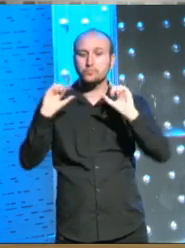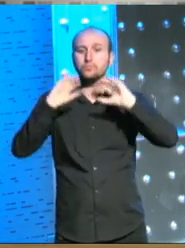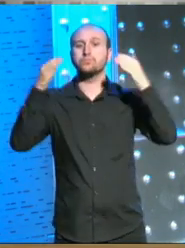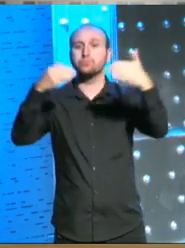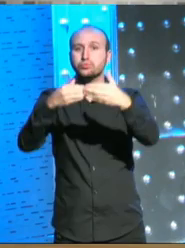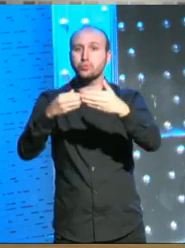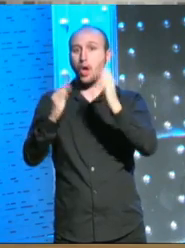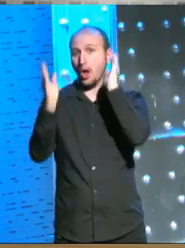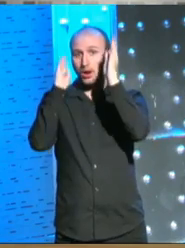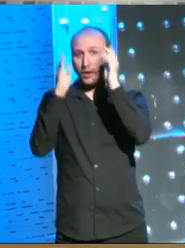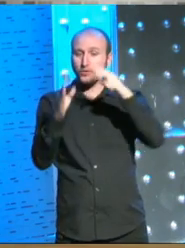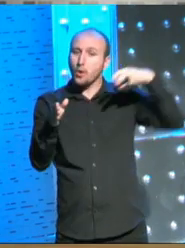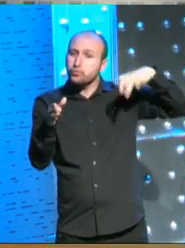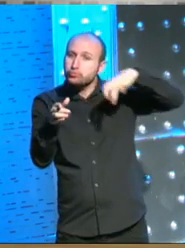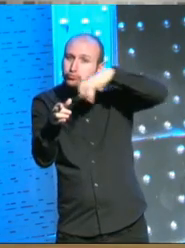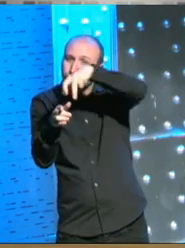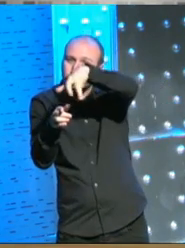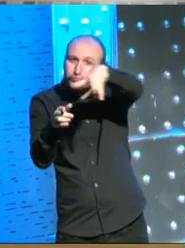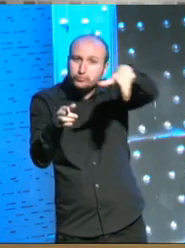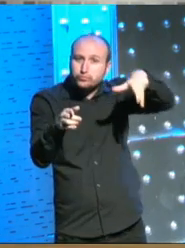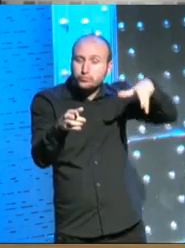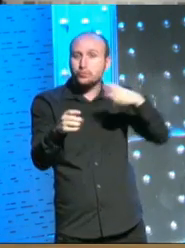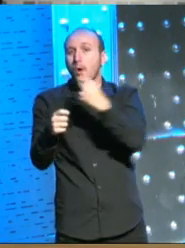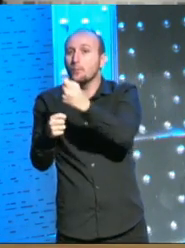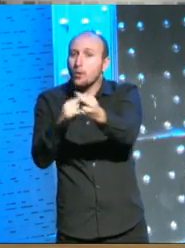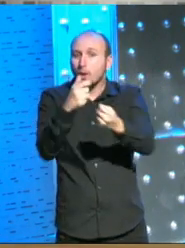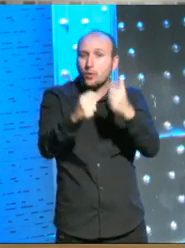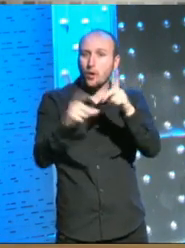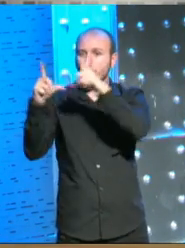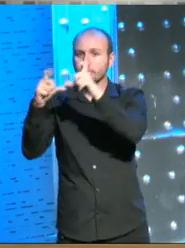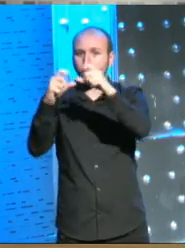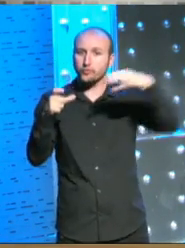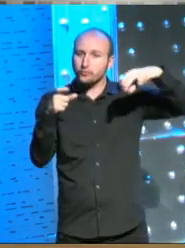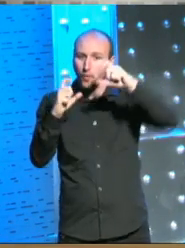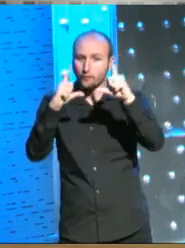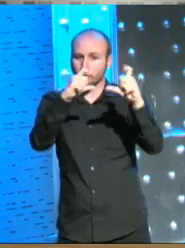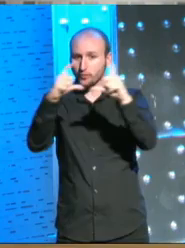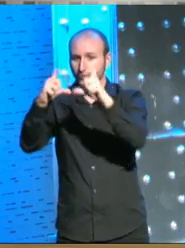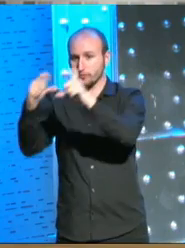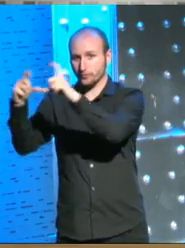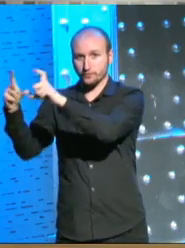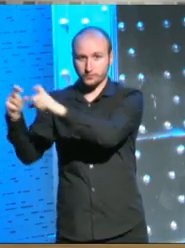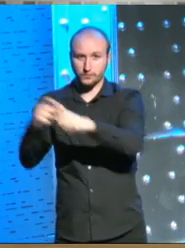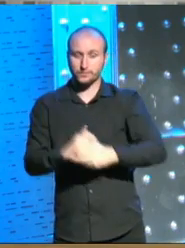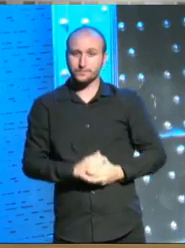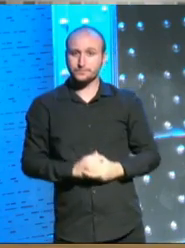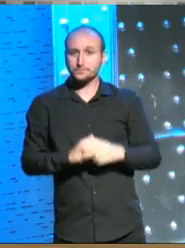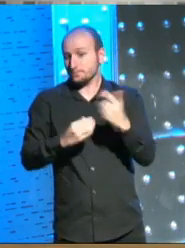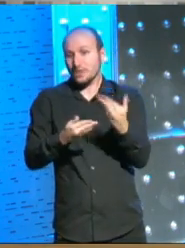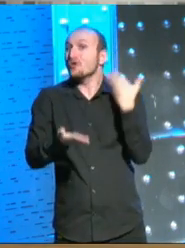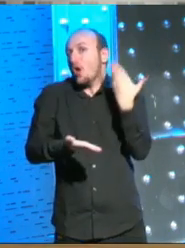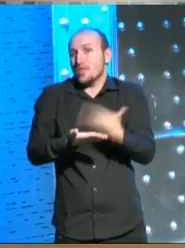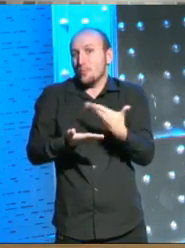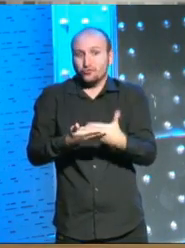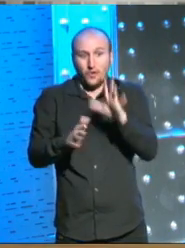cascos del caballo al correr iban rompiendo los hilos y disparando instantáneas consecutivas de su camino. Y se demostró todo lo que